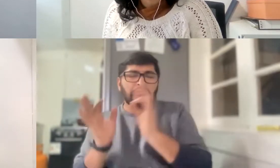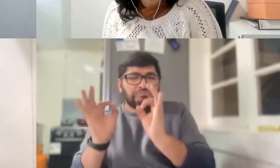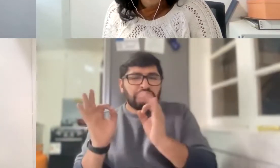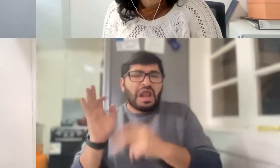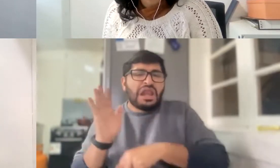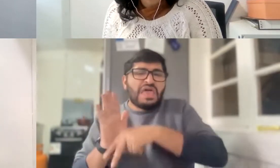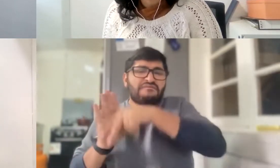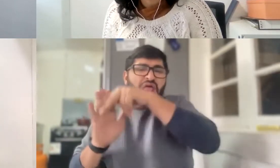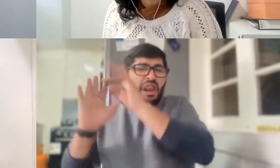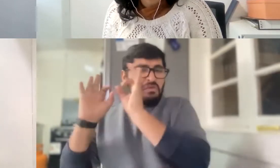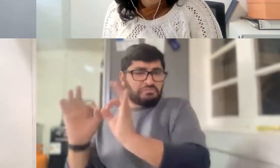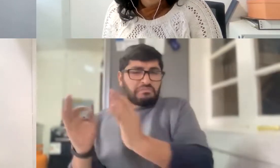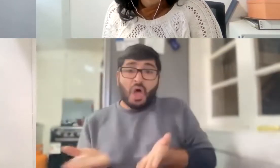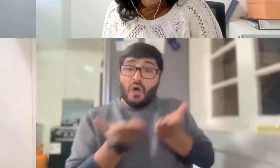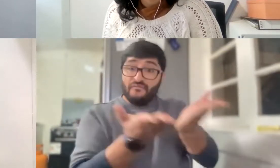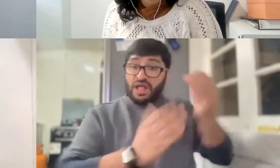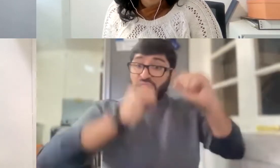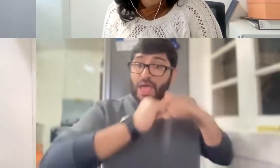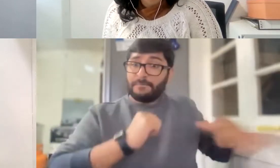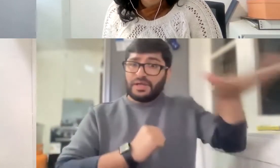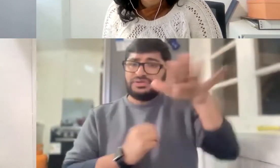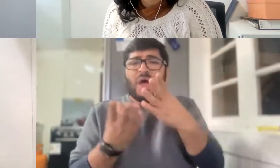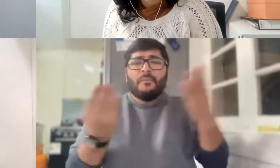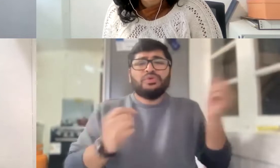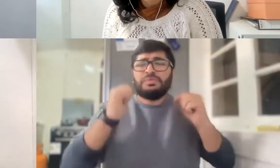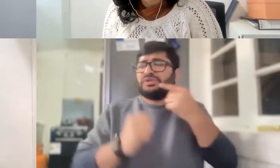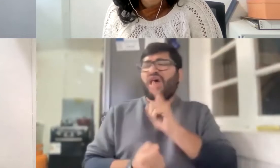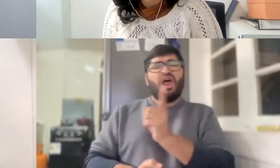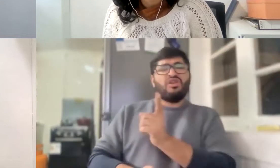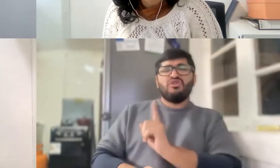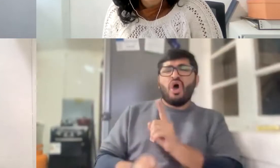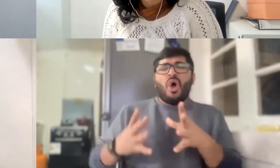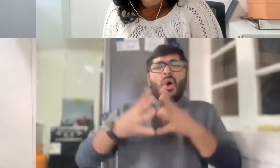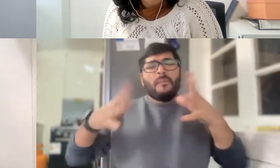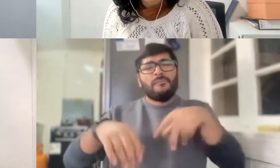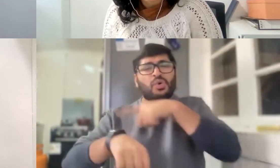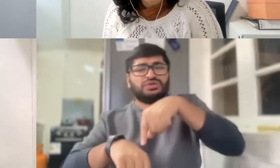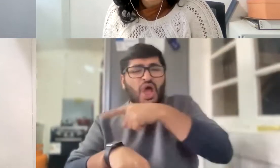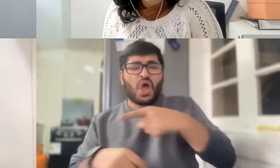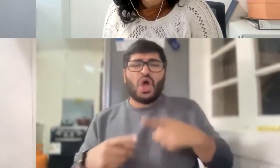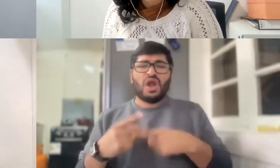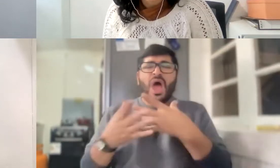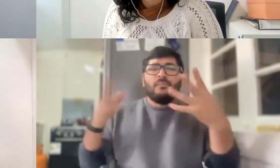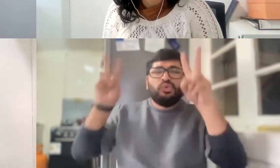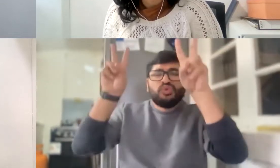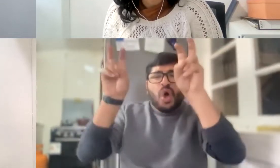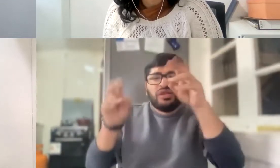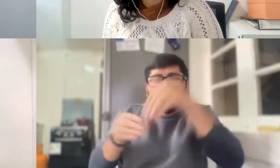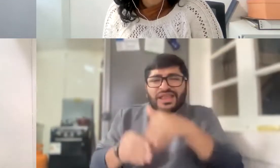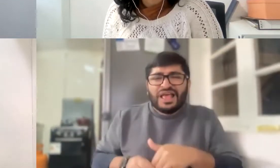pensamos, planifiquemos el curso de una forma, diferentes niveles y se ofrece? Muchas personas dicen, no, hice